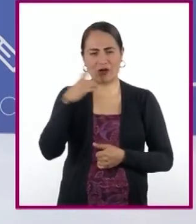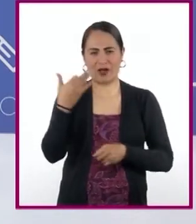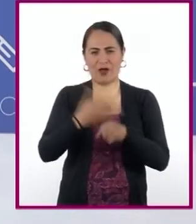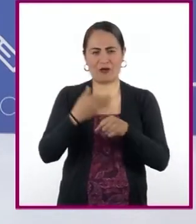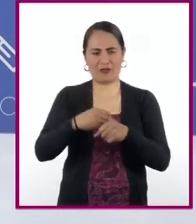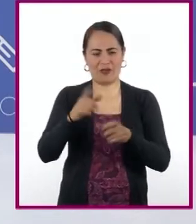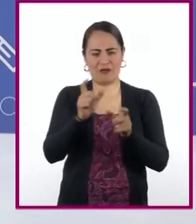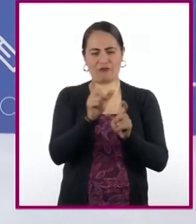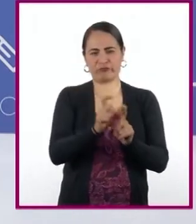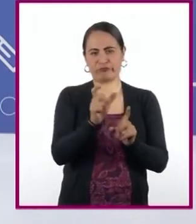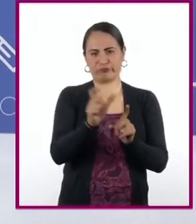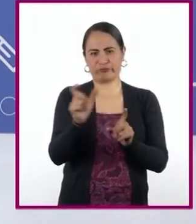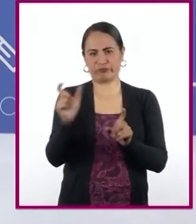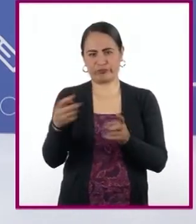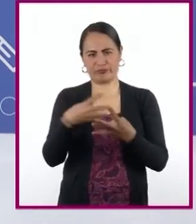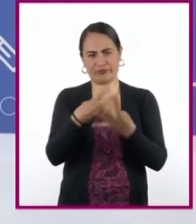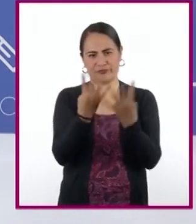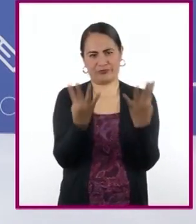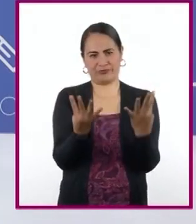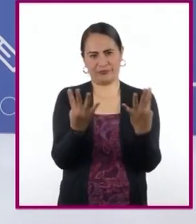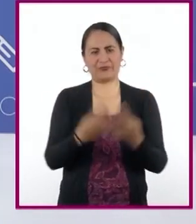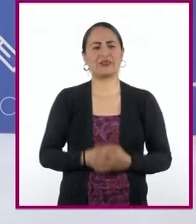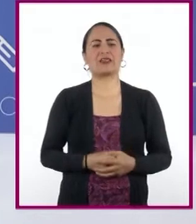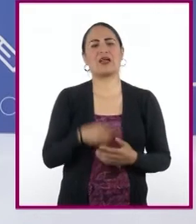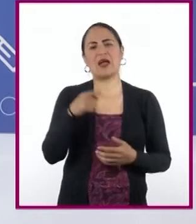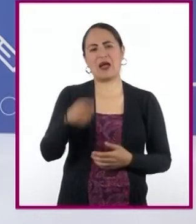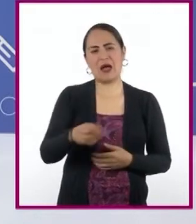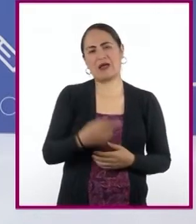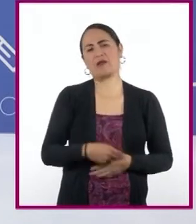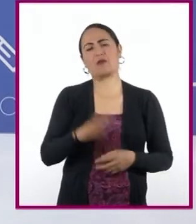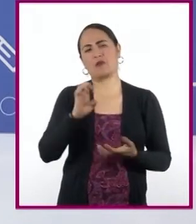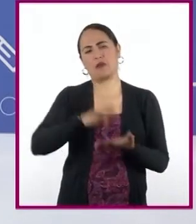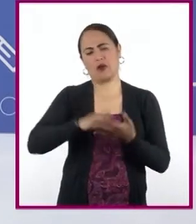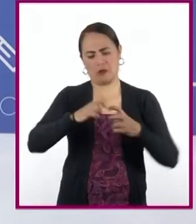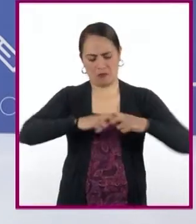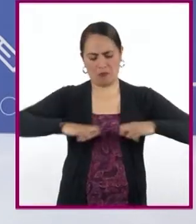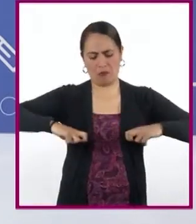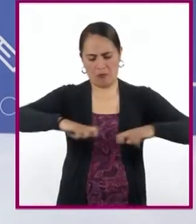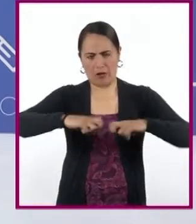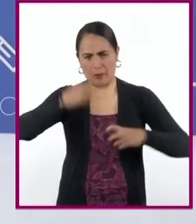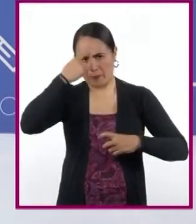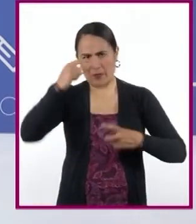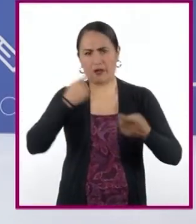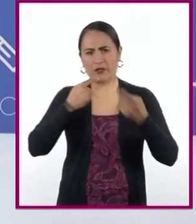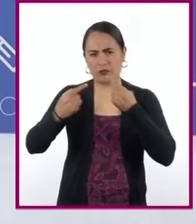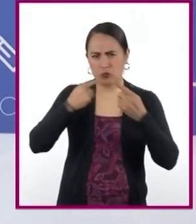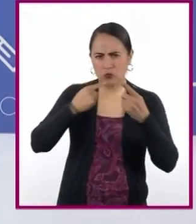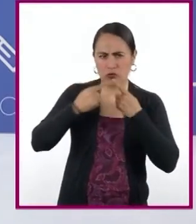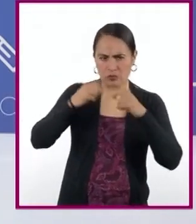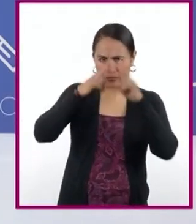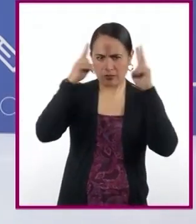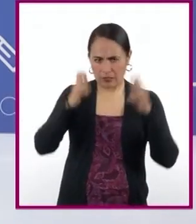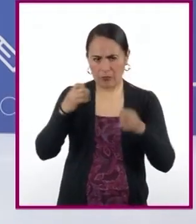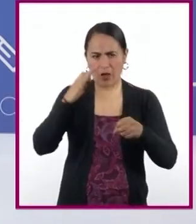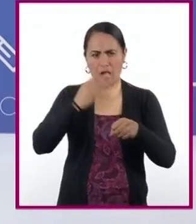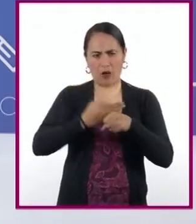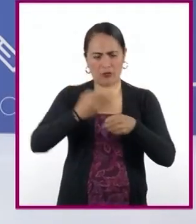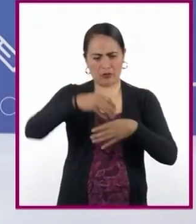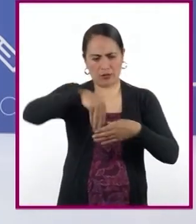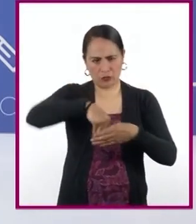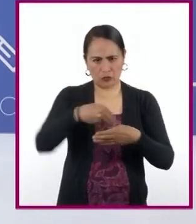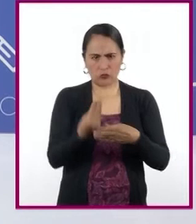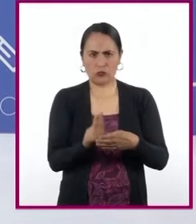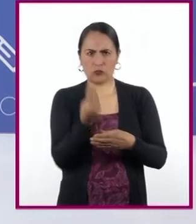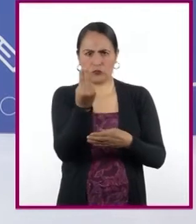que nos plantean una situación comunicativa propia de un panel de discusión. Vamos a sacar una tarjeta y